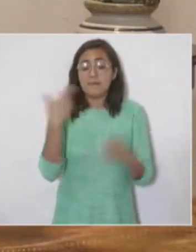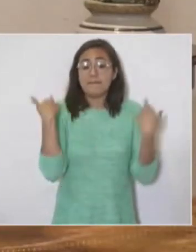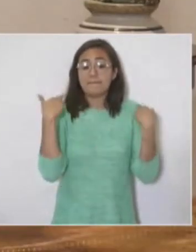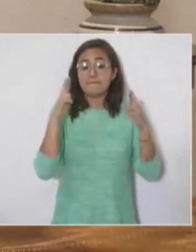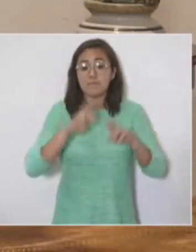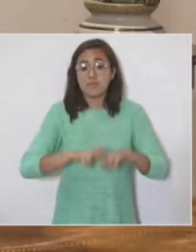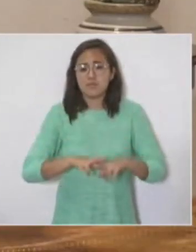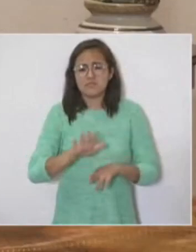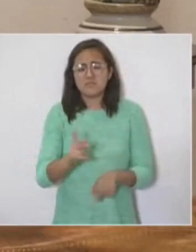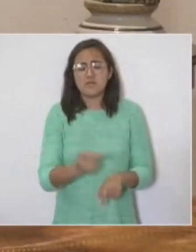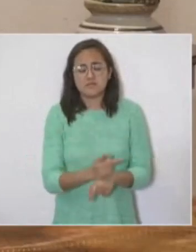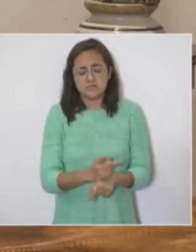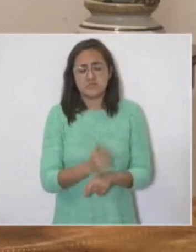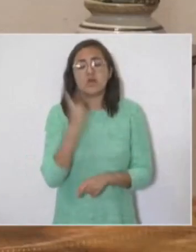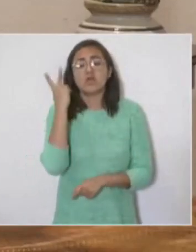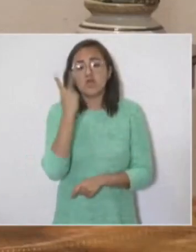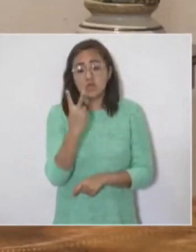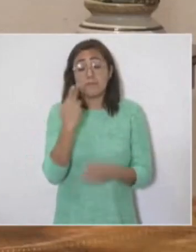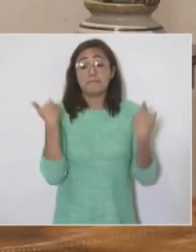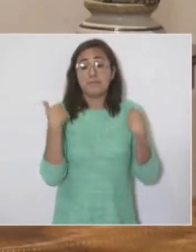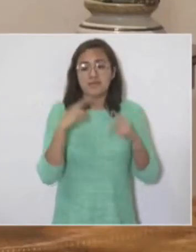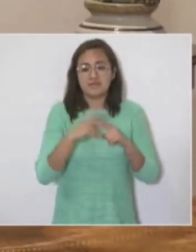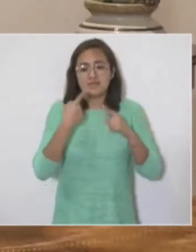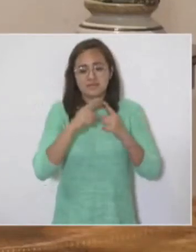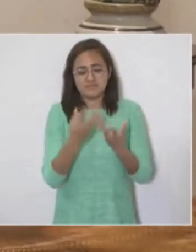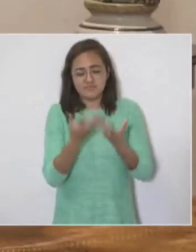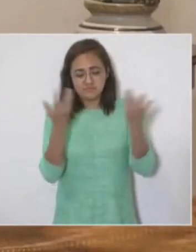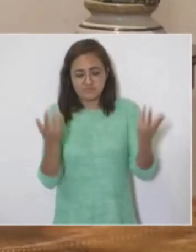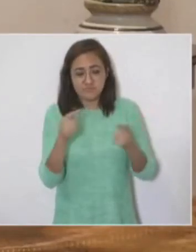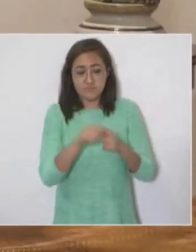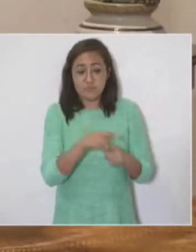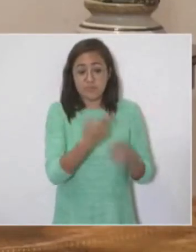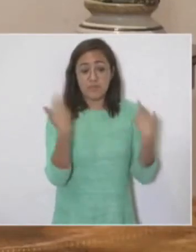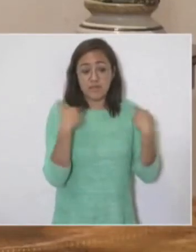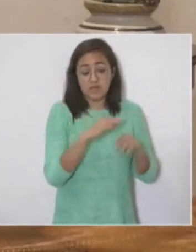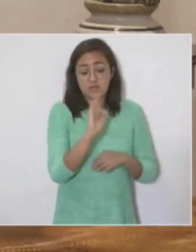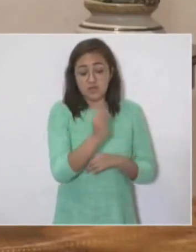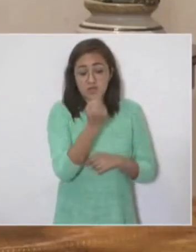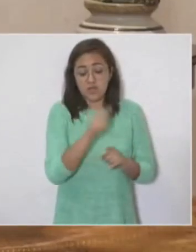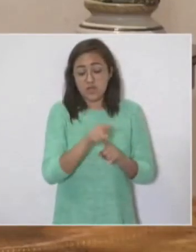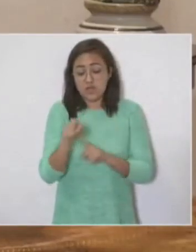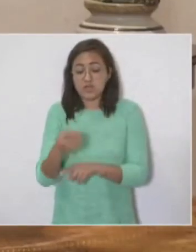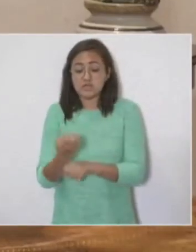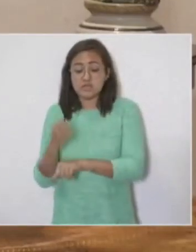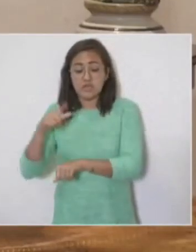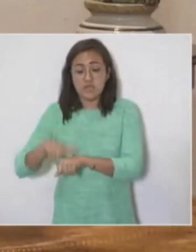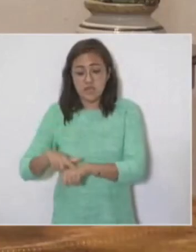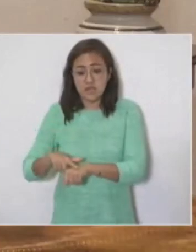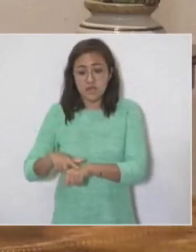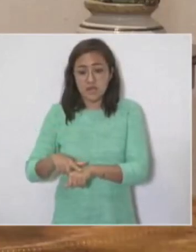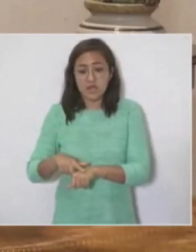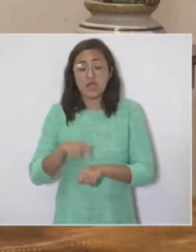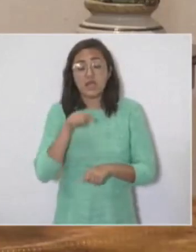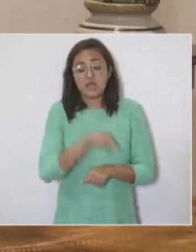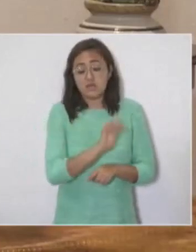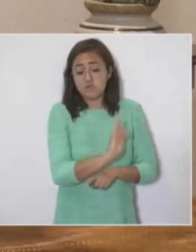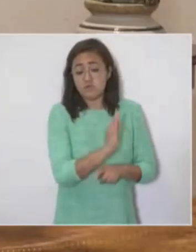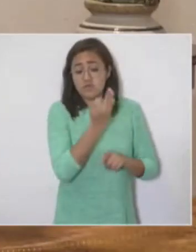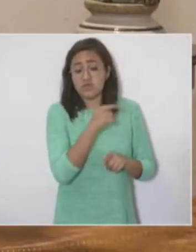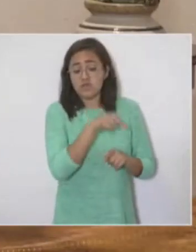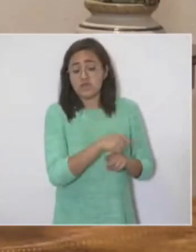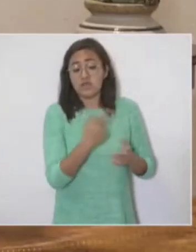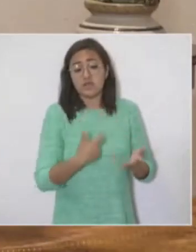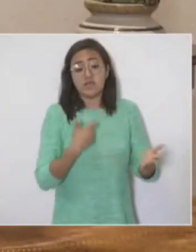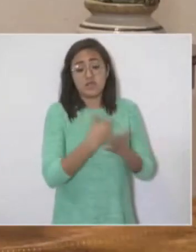qué ocurre que hay dos tipos de maestros los maestros federales y los maestros estatales los maestros federales